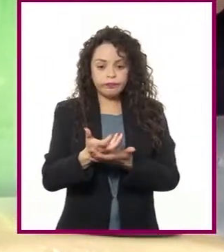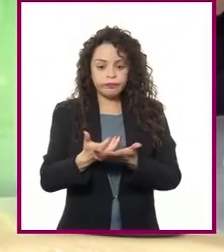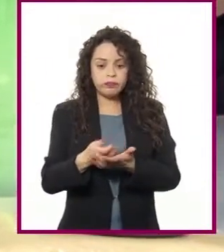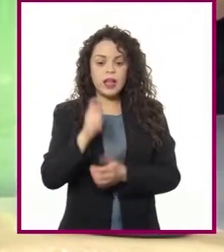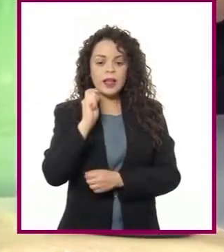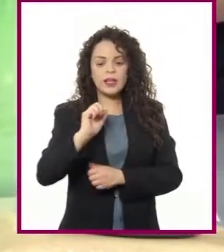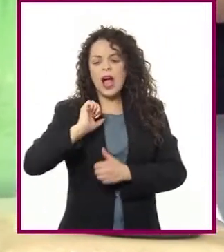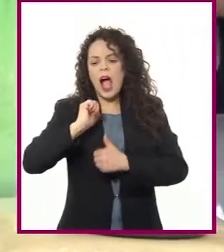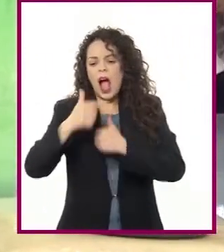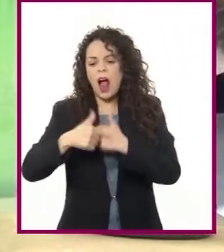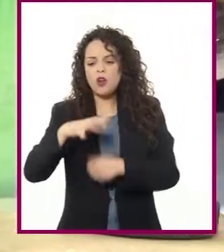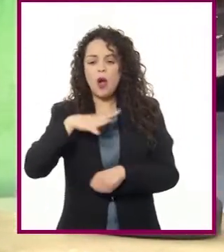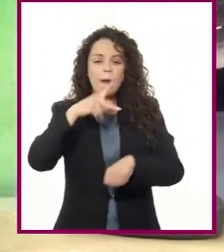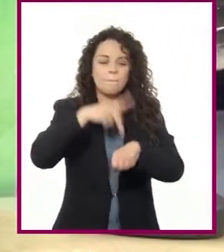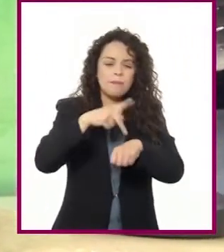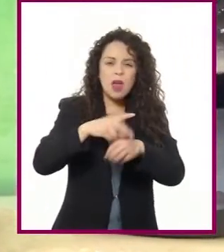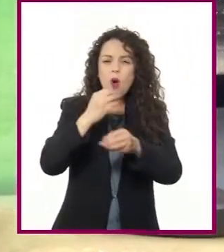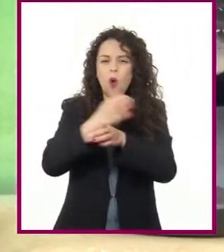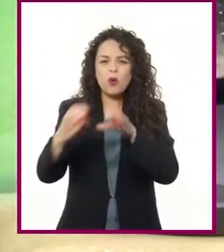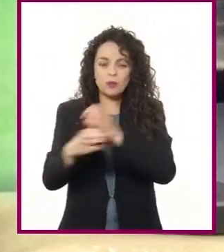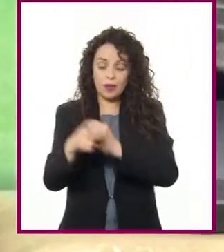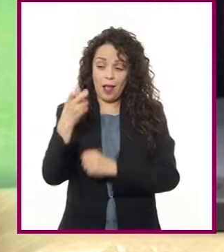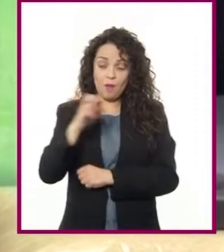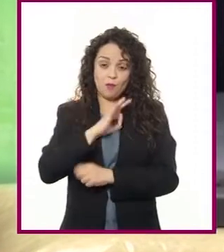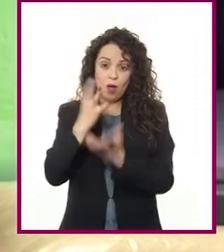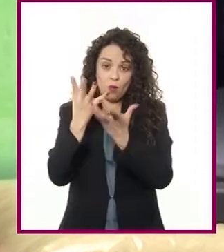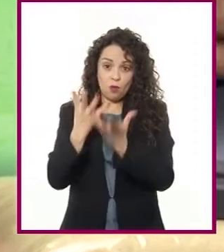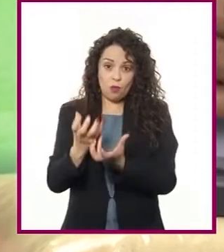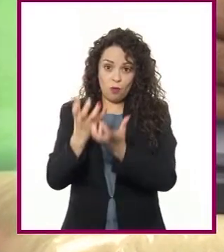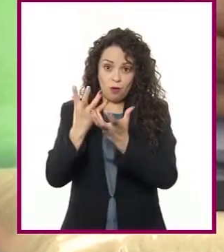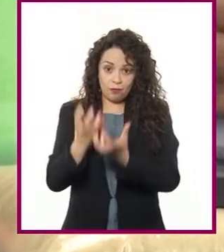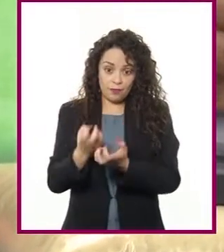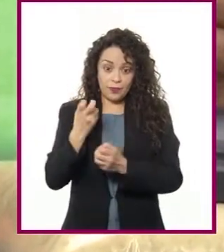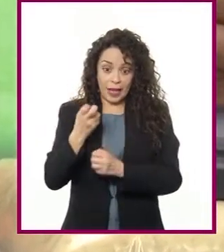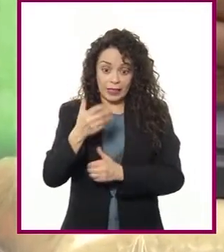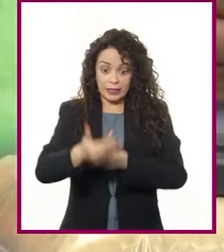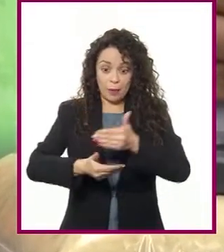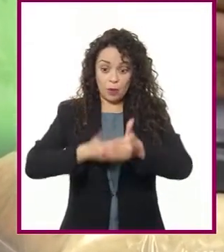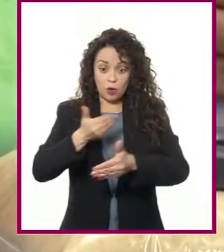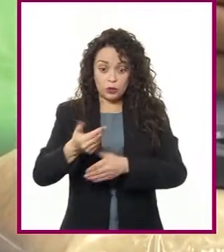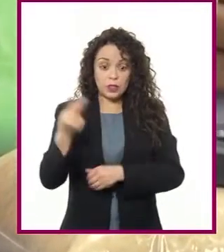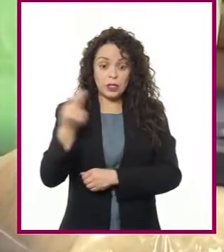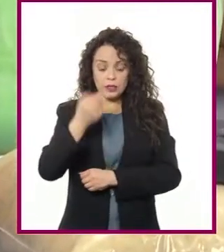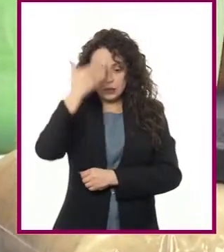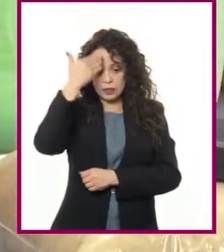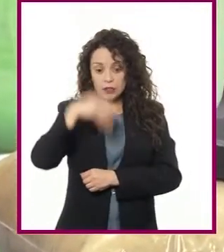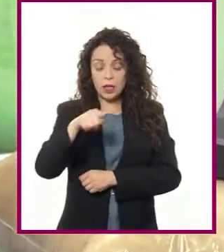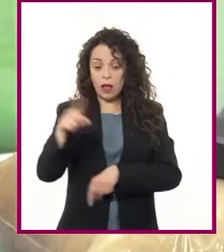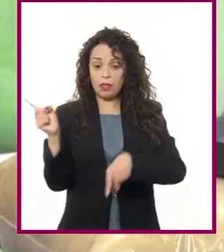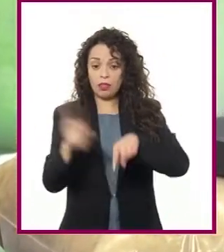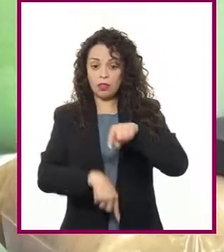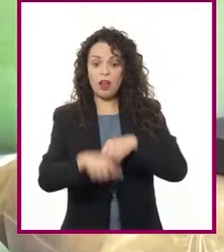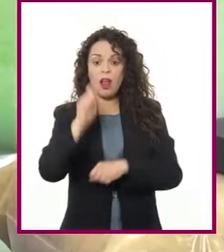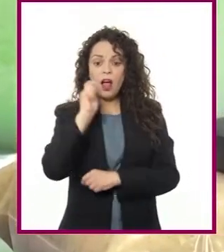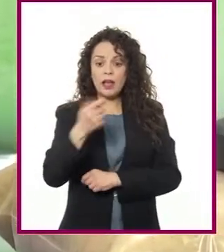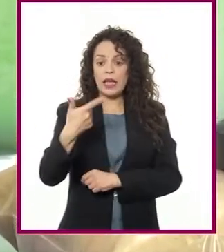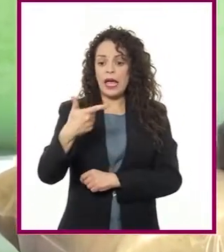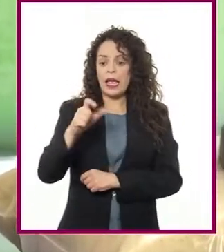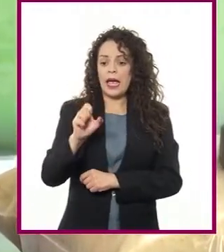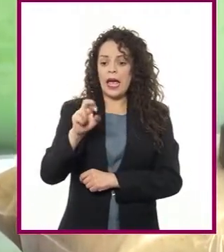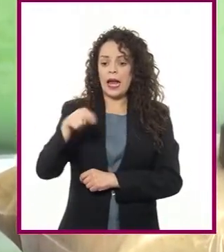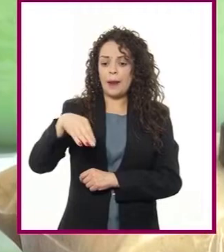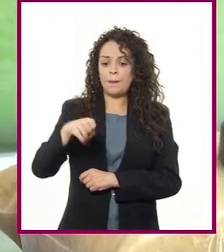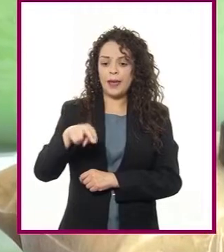que pudiera contener. Es importante saber que este proceso no elimina gérmenes. Para eso